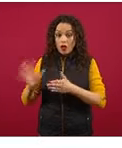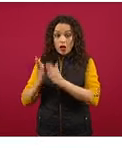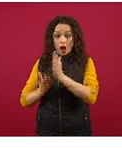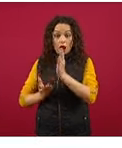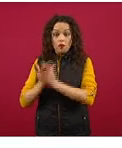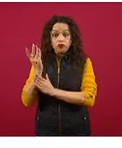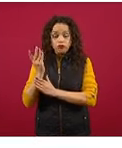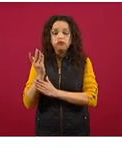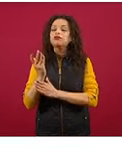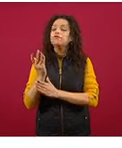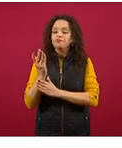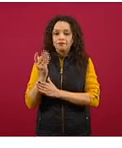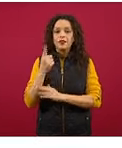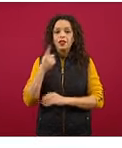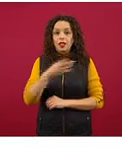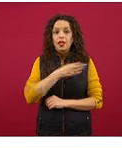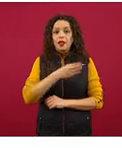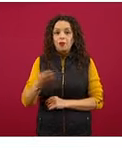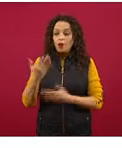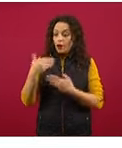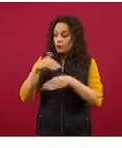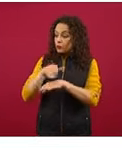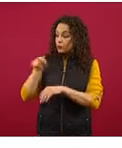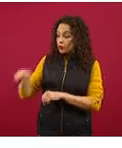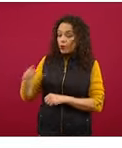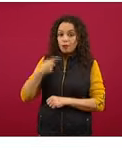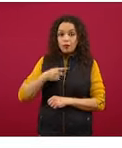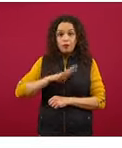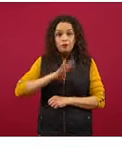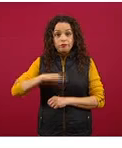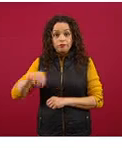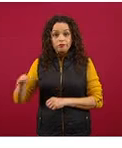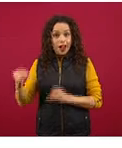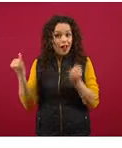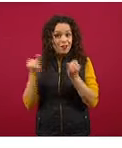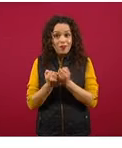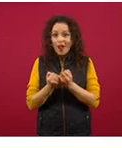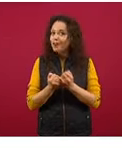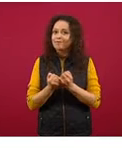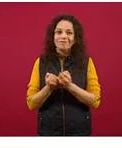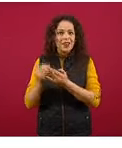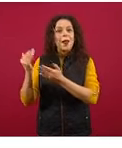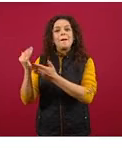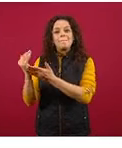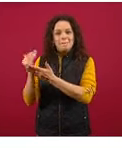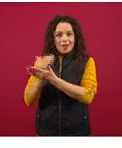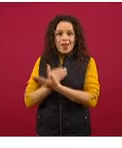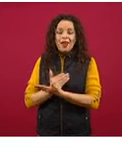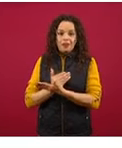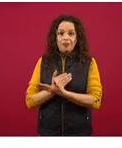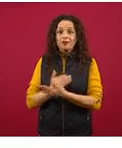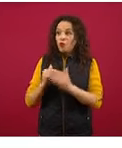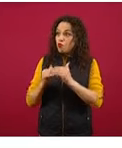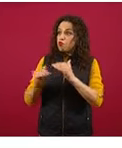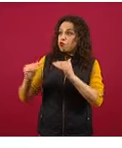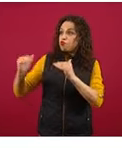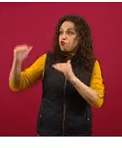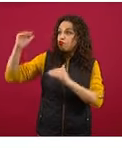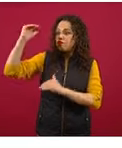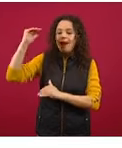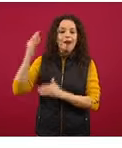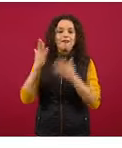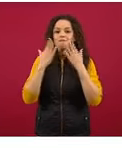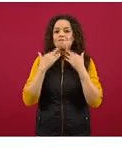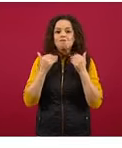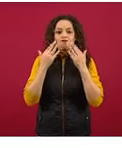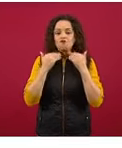afortunadamente, sobre las defunciones no ha ocurrido lo mismo y el crecimiento en el número de casos no se ve reflejado con la